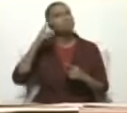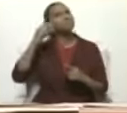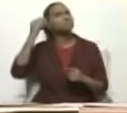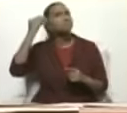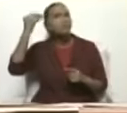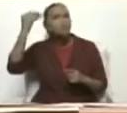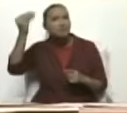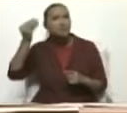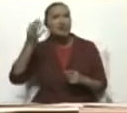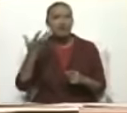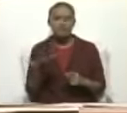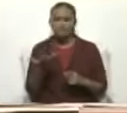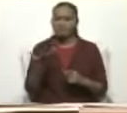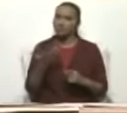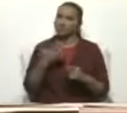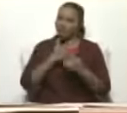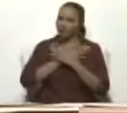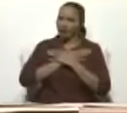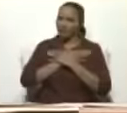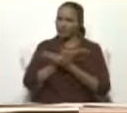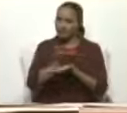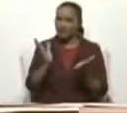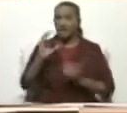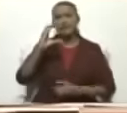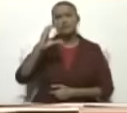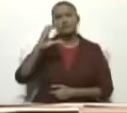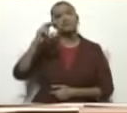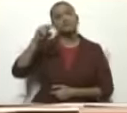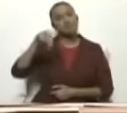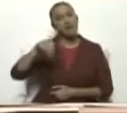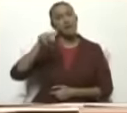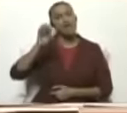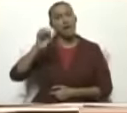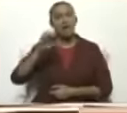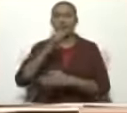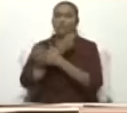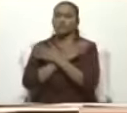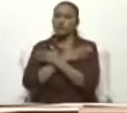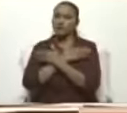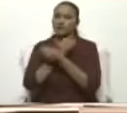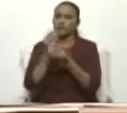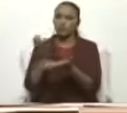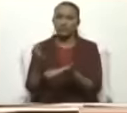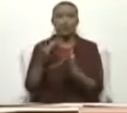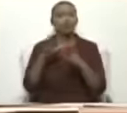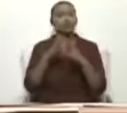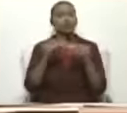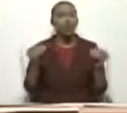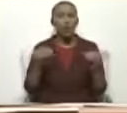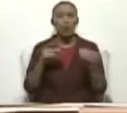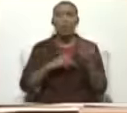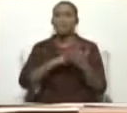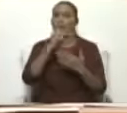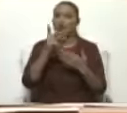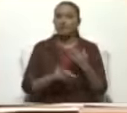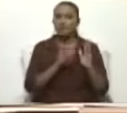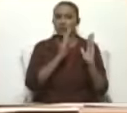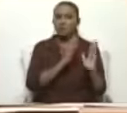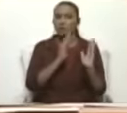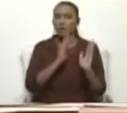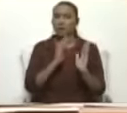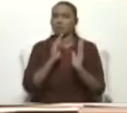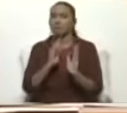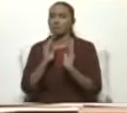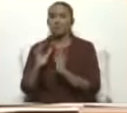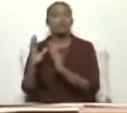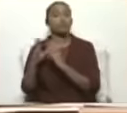Ese evento al cual debemos felicitar al Consejo Nacional Electoral, su planificación, su ejecución,